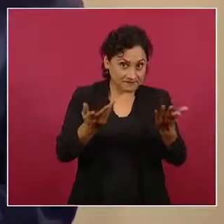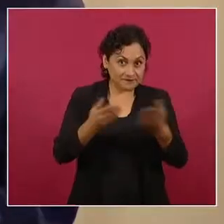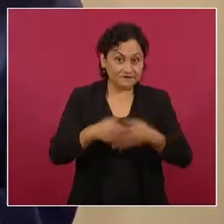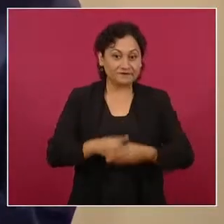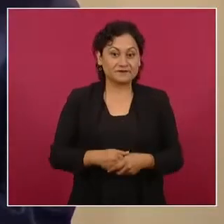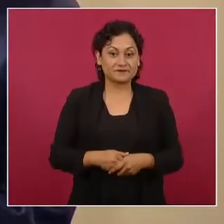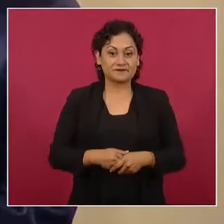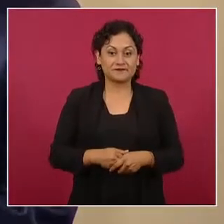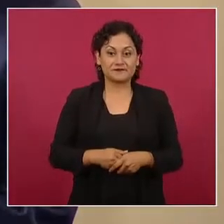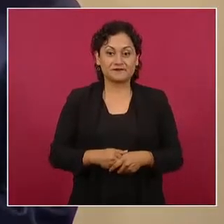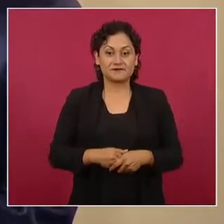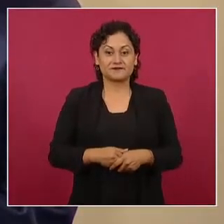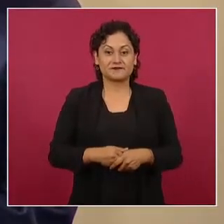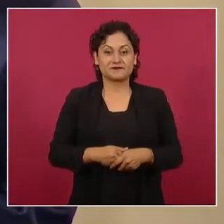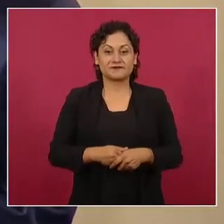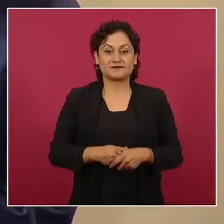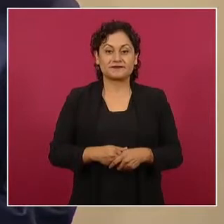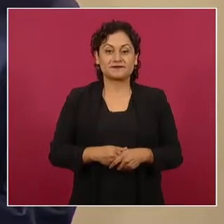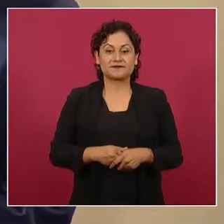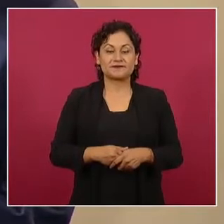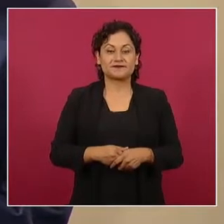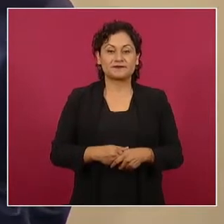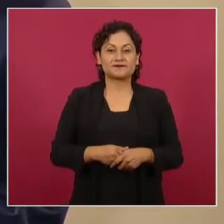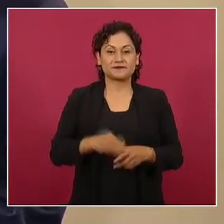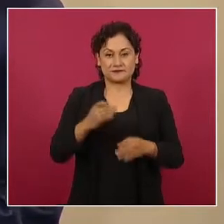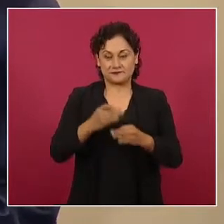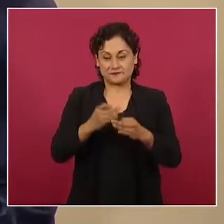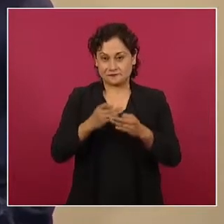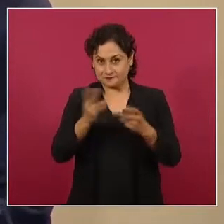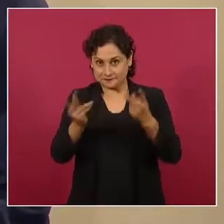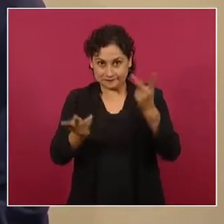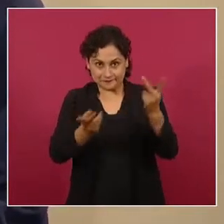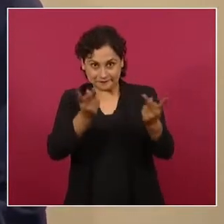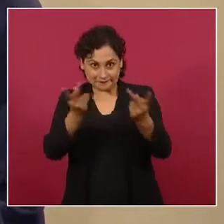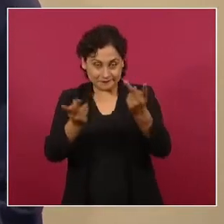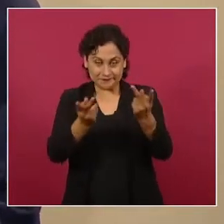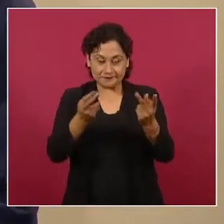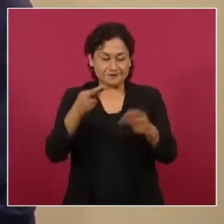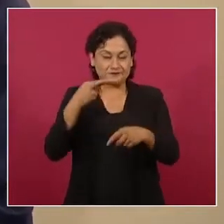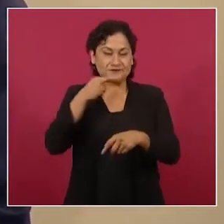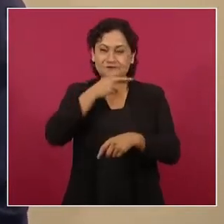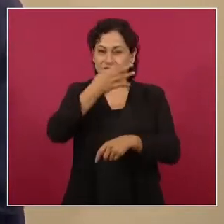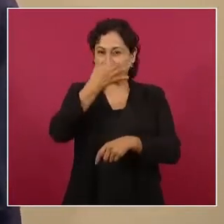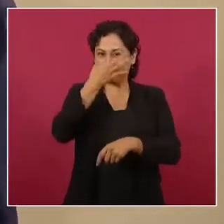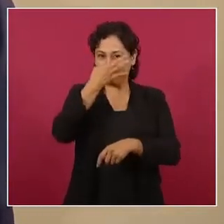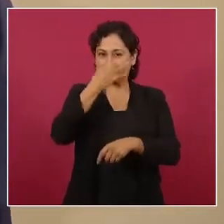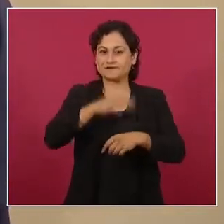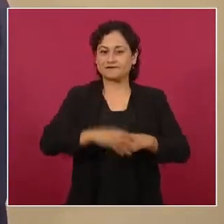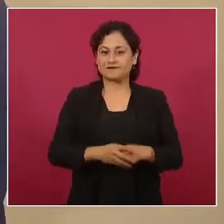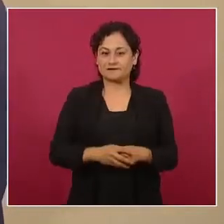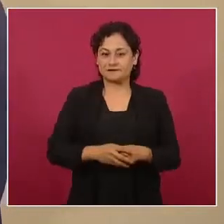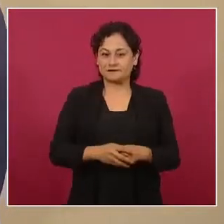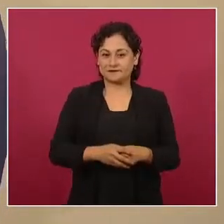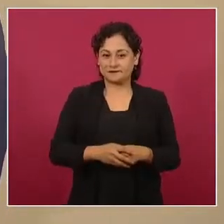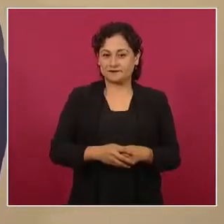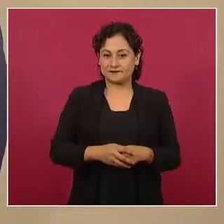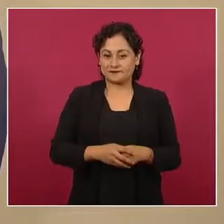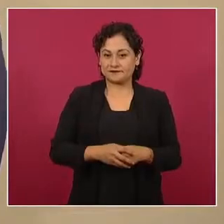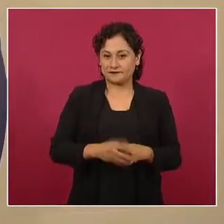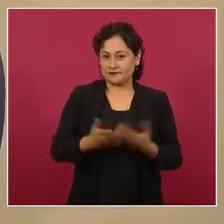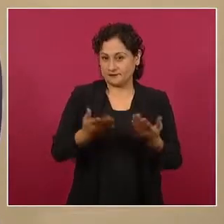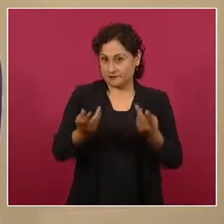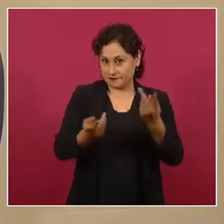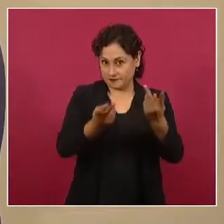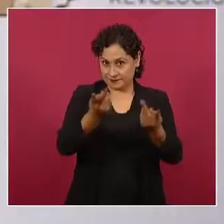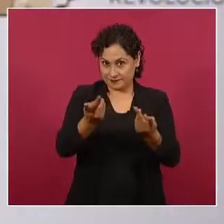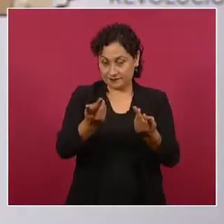una especie de encuesta, de consulta rápida, breve. ¿Verdad? Díganme